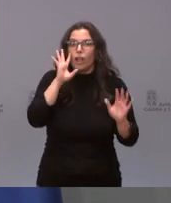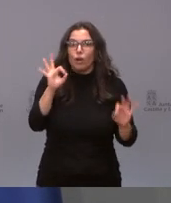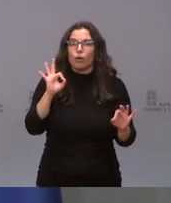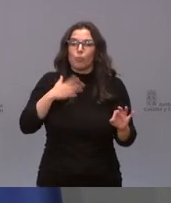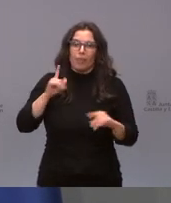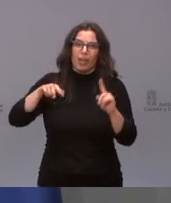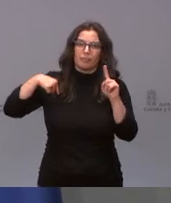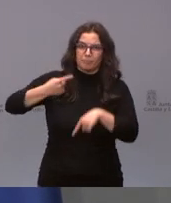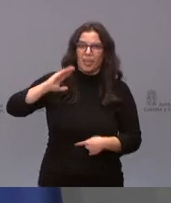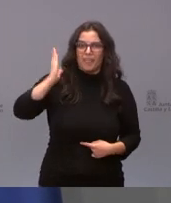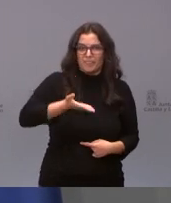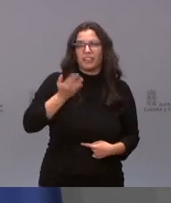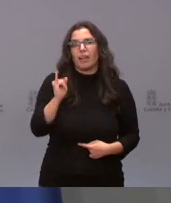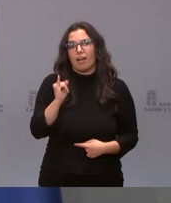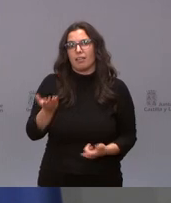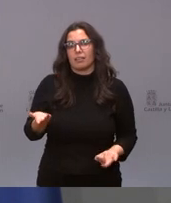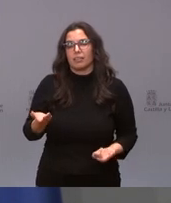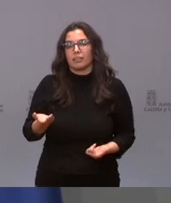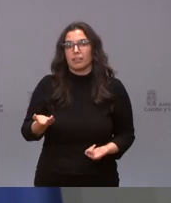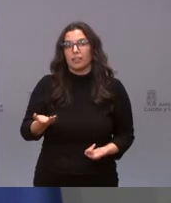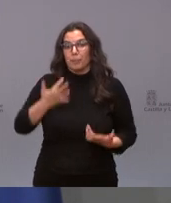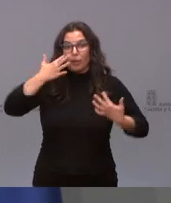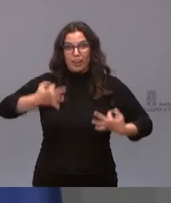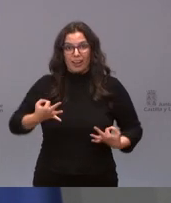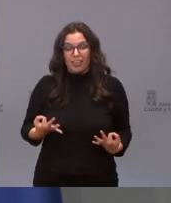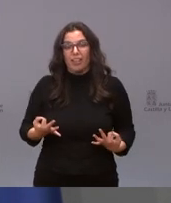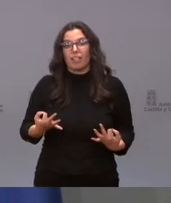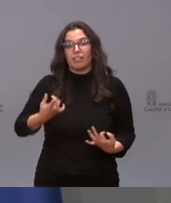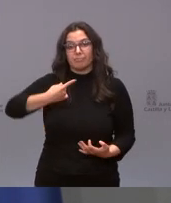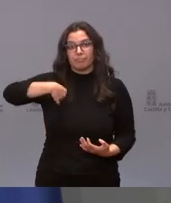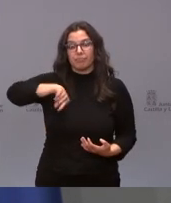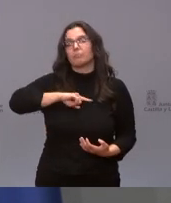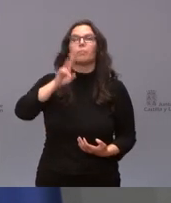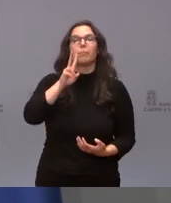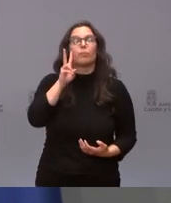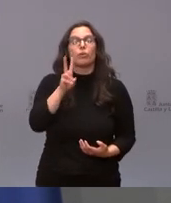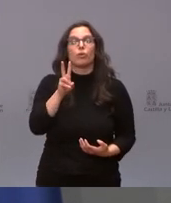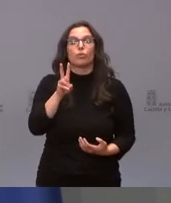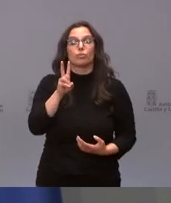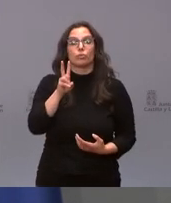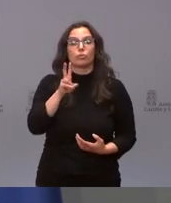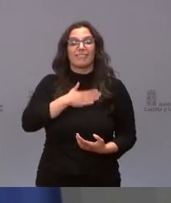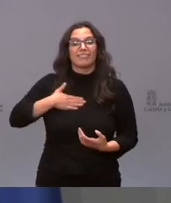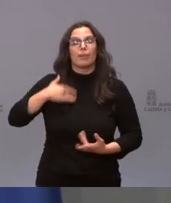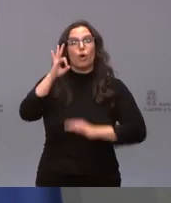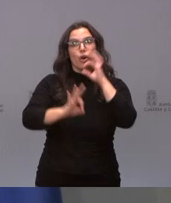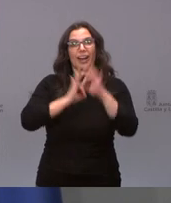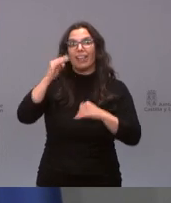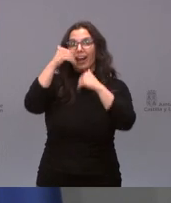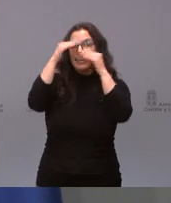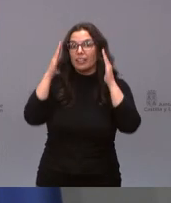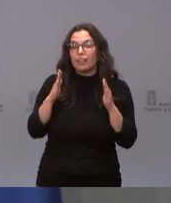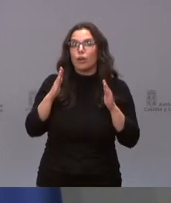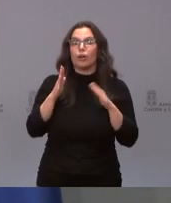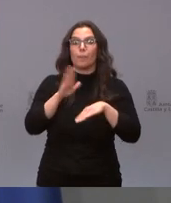secundarios de esto pero lo cierto es que nuestra tendencia y organizar la tensión para que